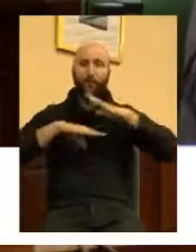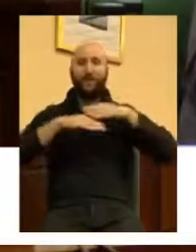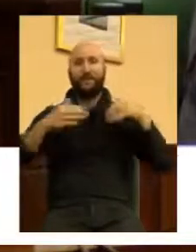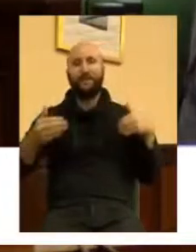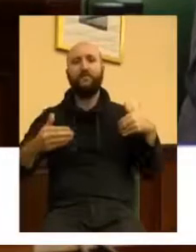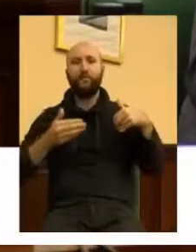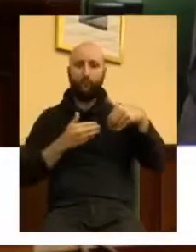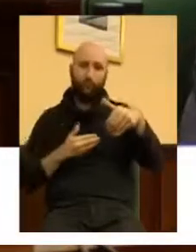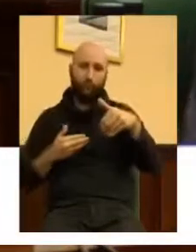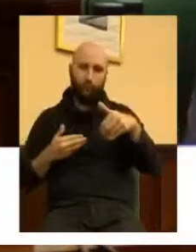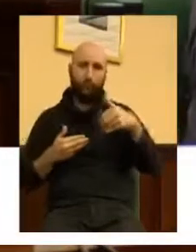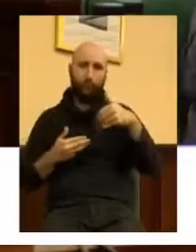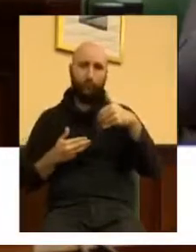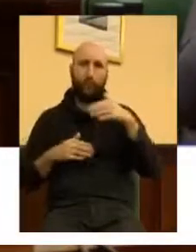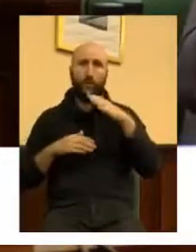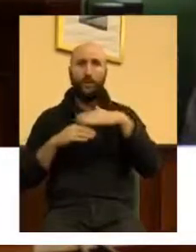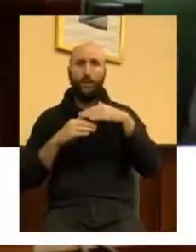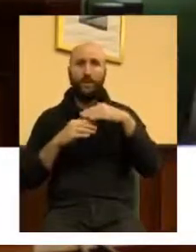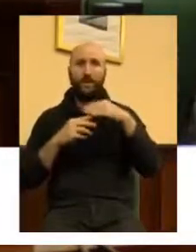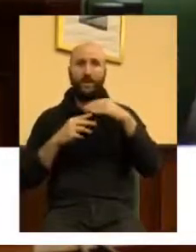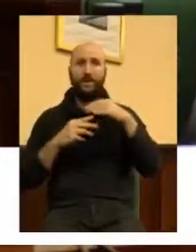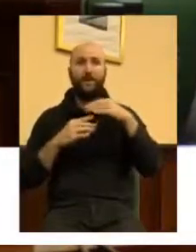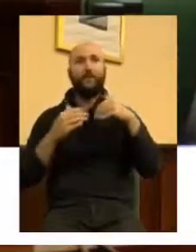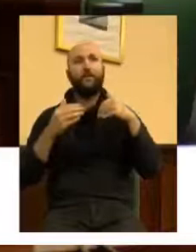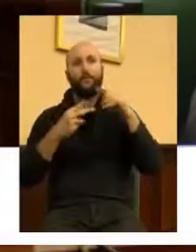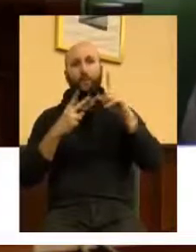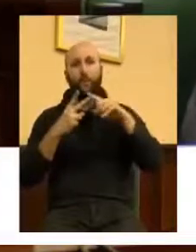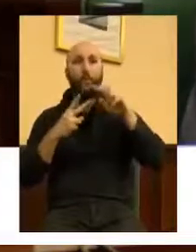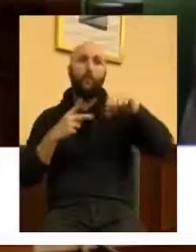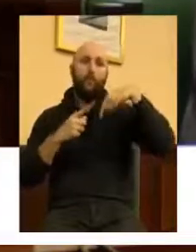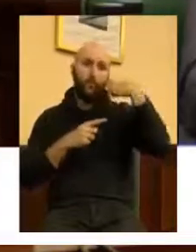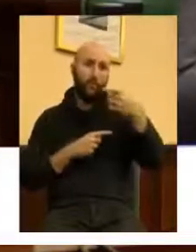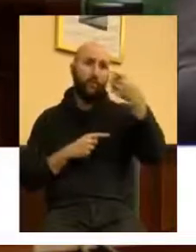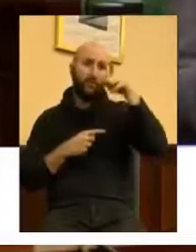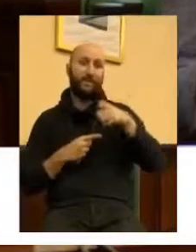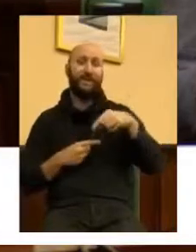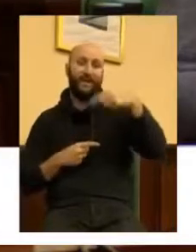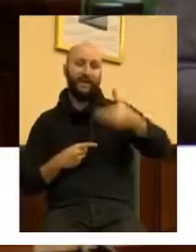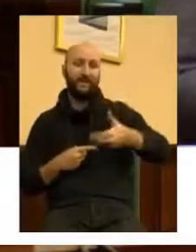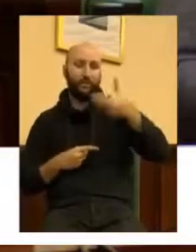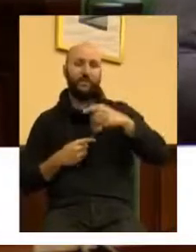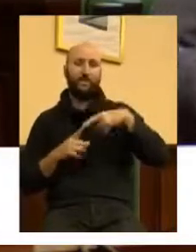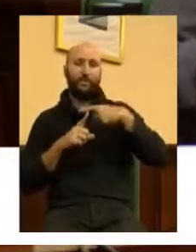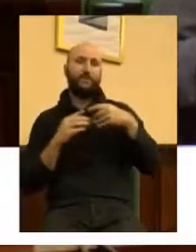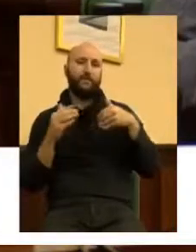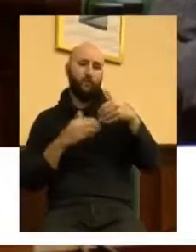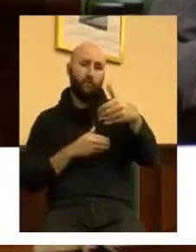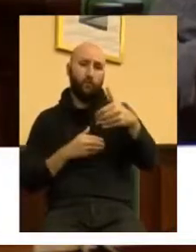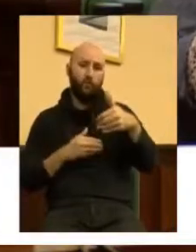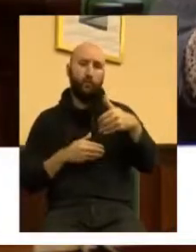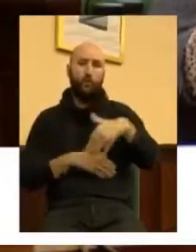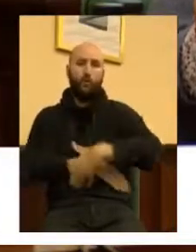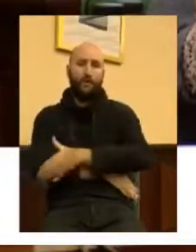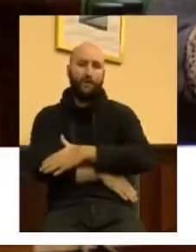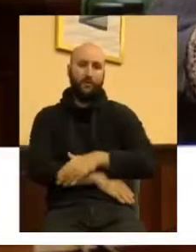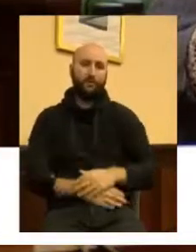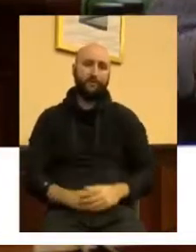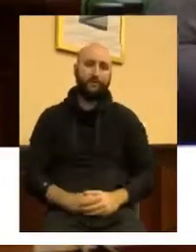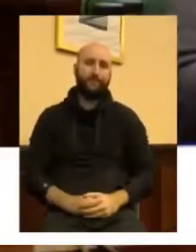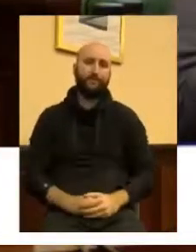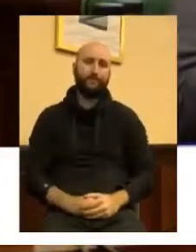próximo, fundamentalmente. En el siguiente también, pero fundamentalmente en este y en el próximo. De manera